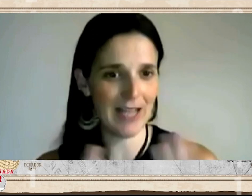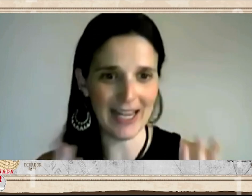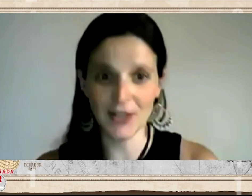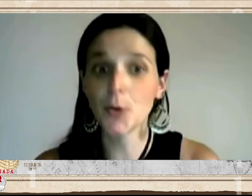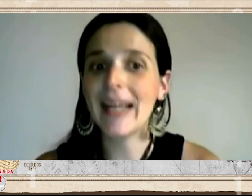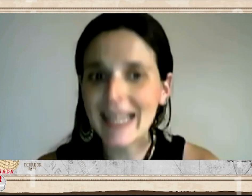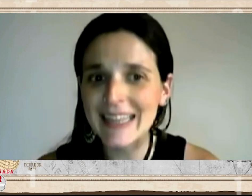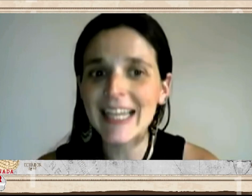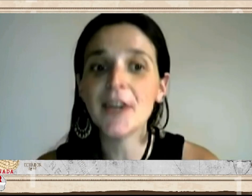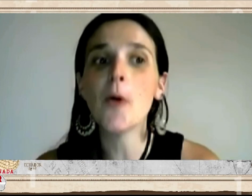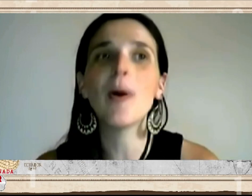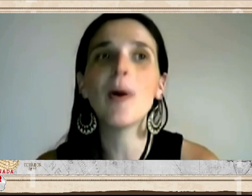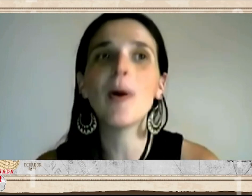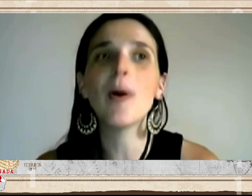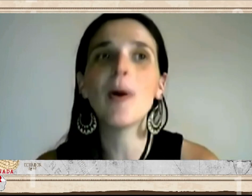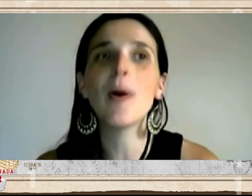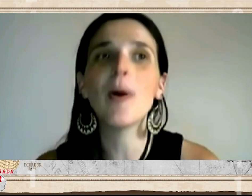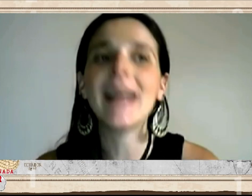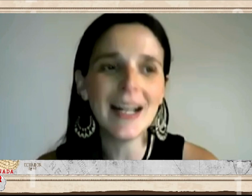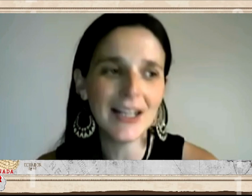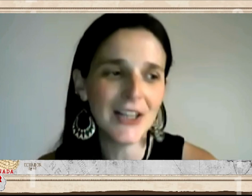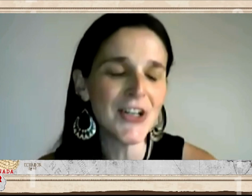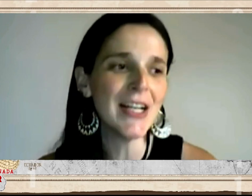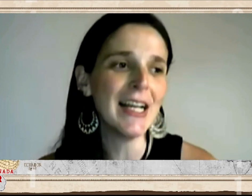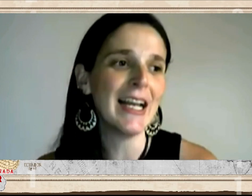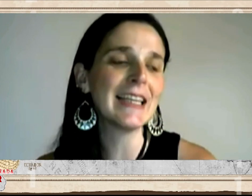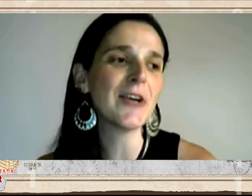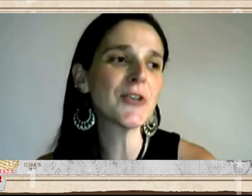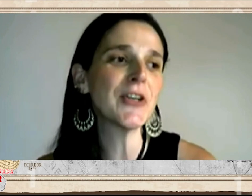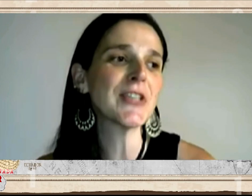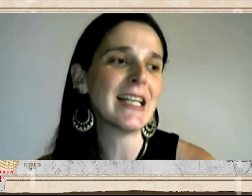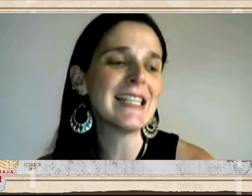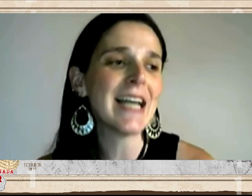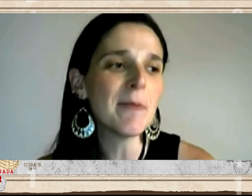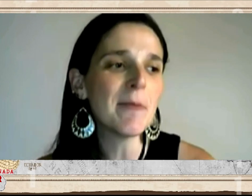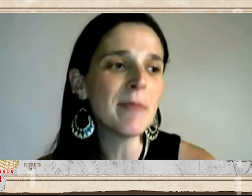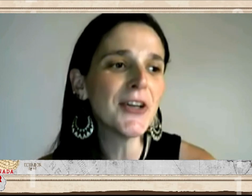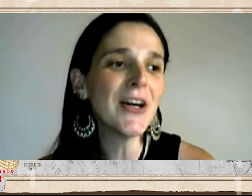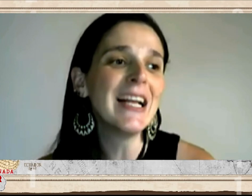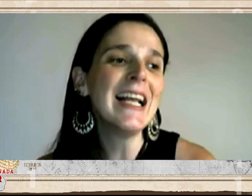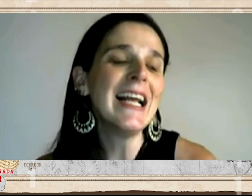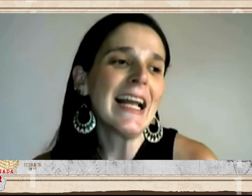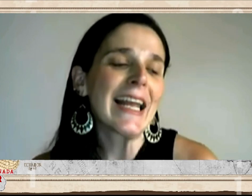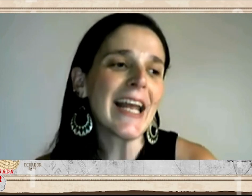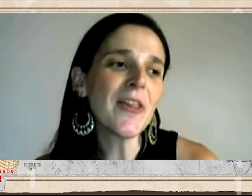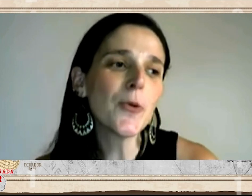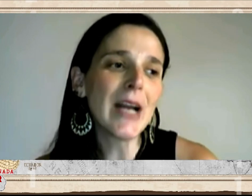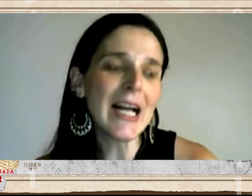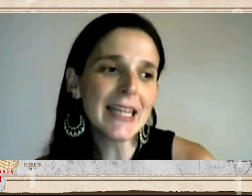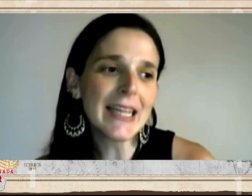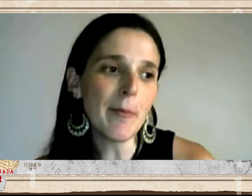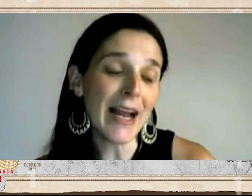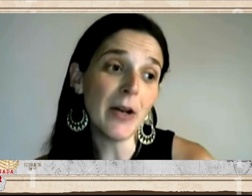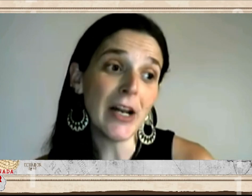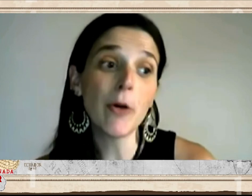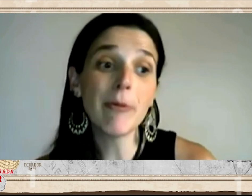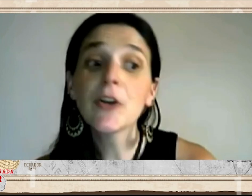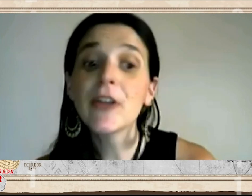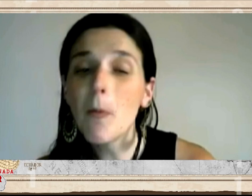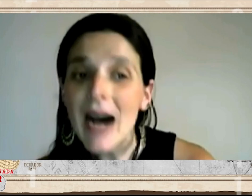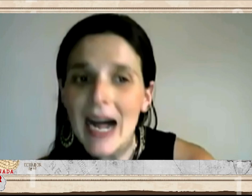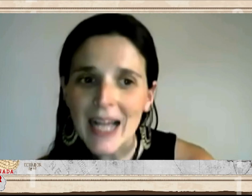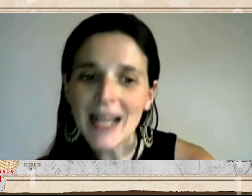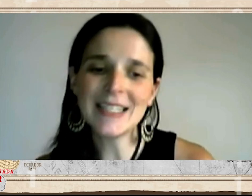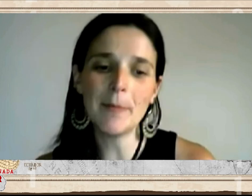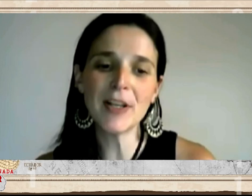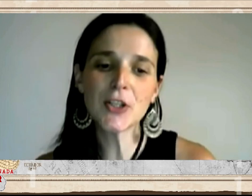y sugerente, y nos muestra cómo opera, ¿no?, Estados Unidos en ese ámbito, que durante el gobierno de